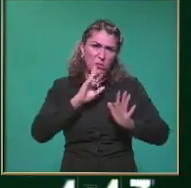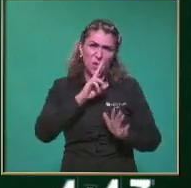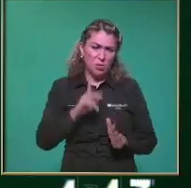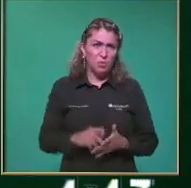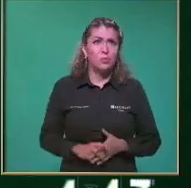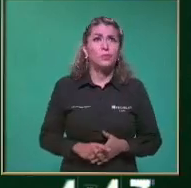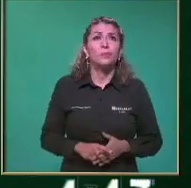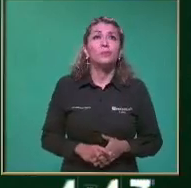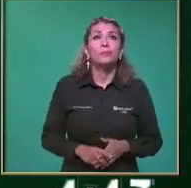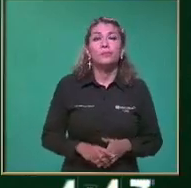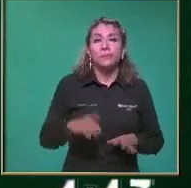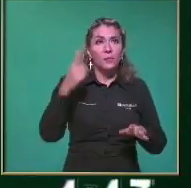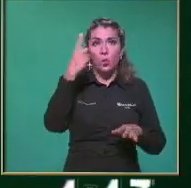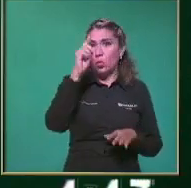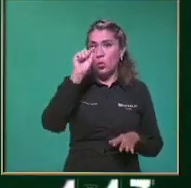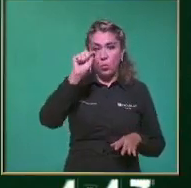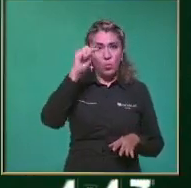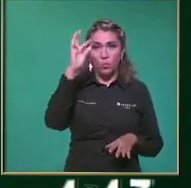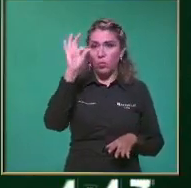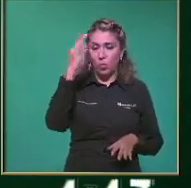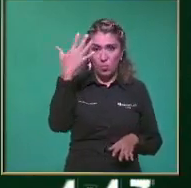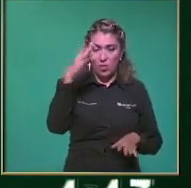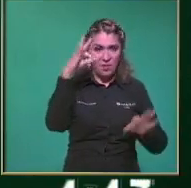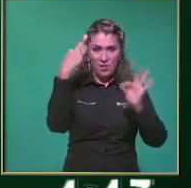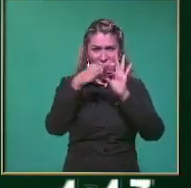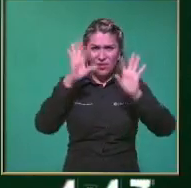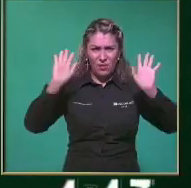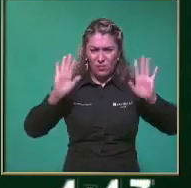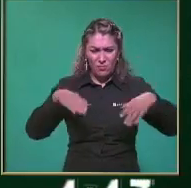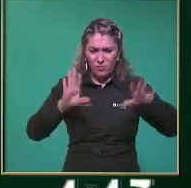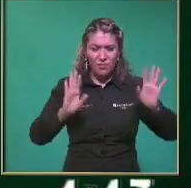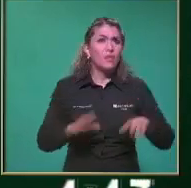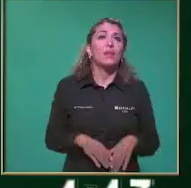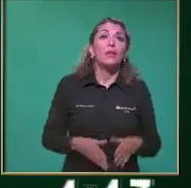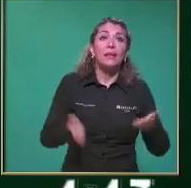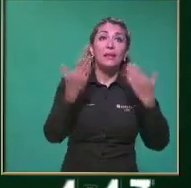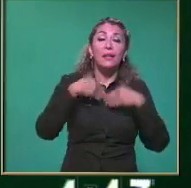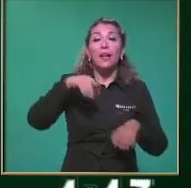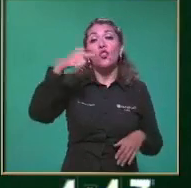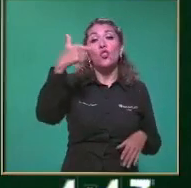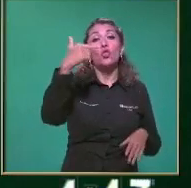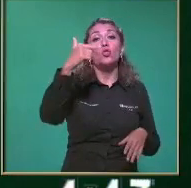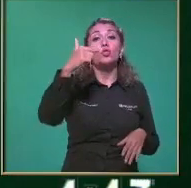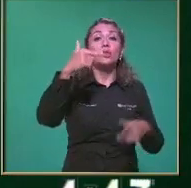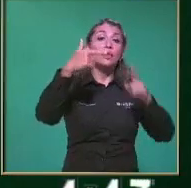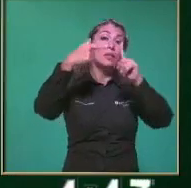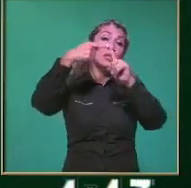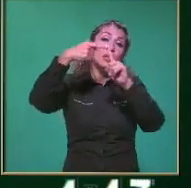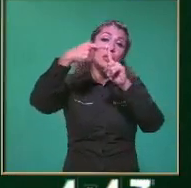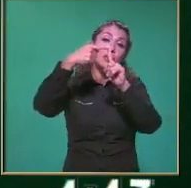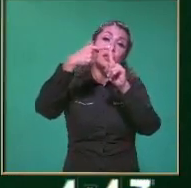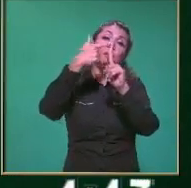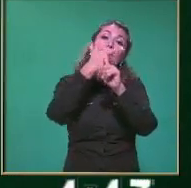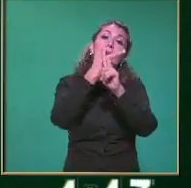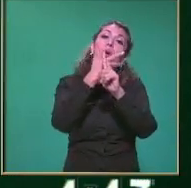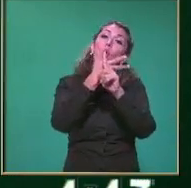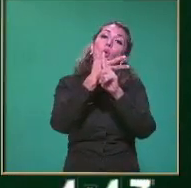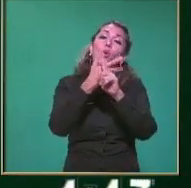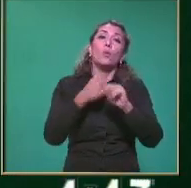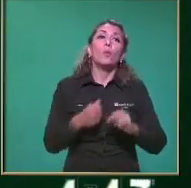el 1.45 ya está, no necesito transformarlo. El 12 octavos, pues divido 12 entre 8 y nos va a